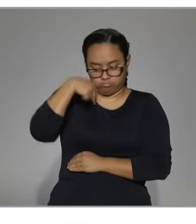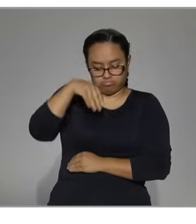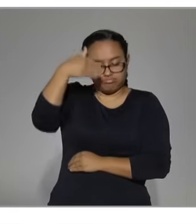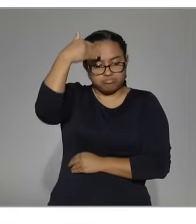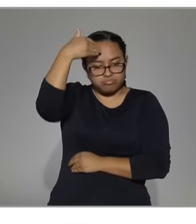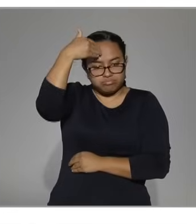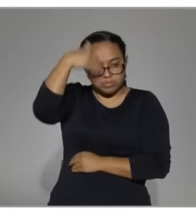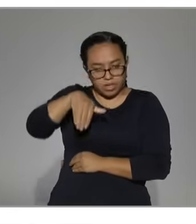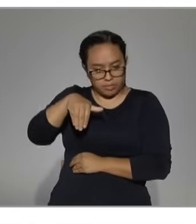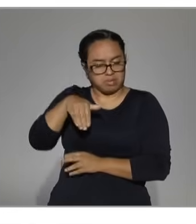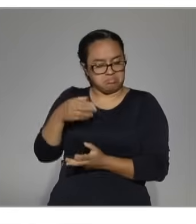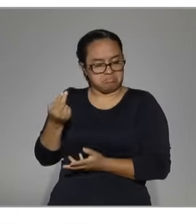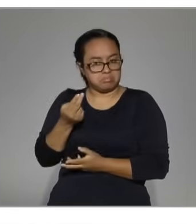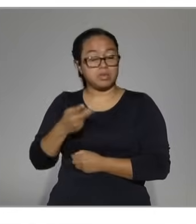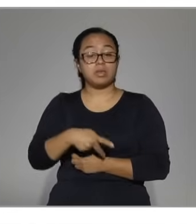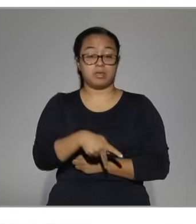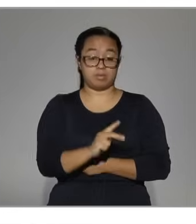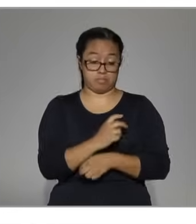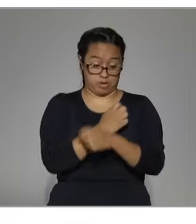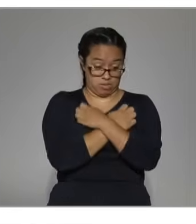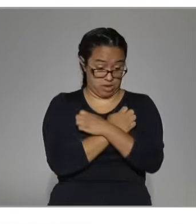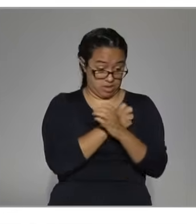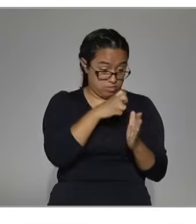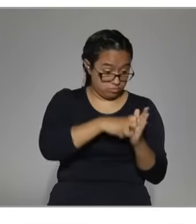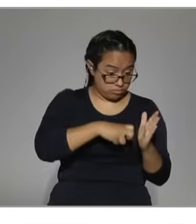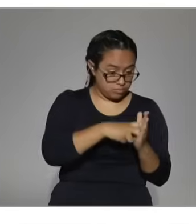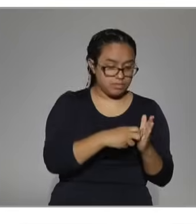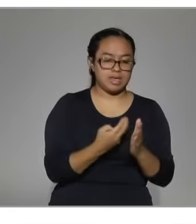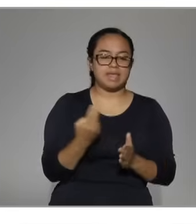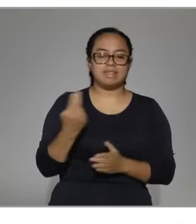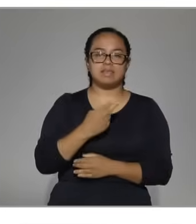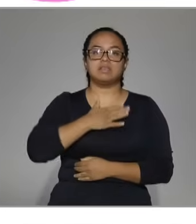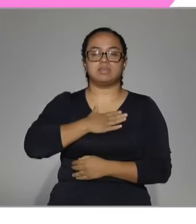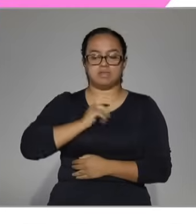En cambio, para educar se necesita ser.